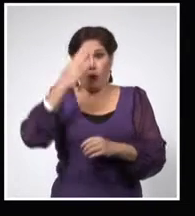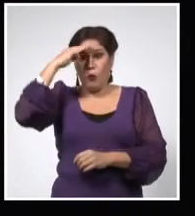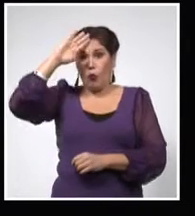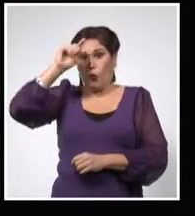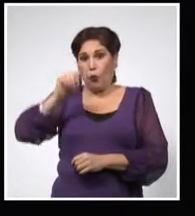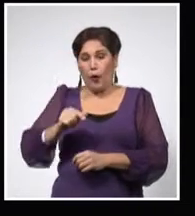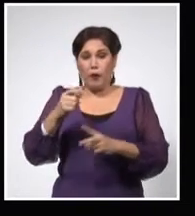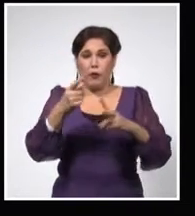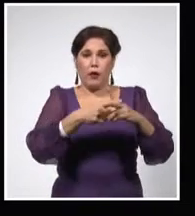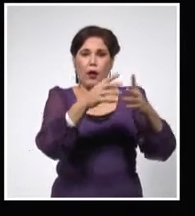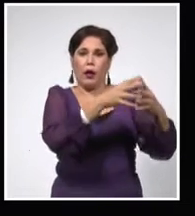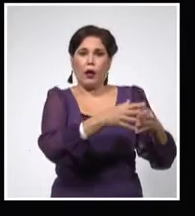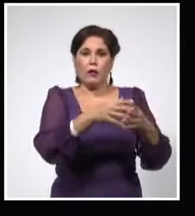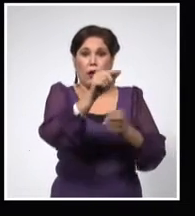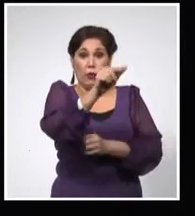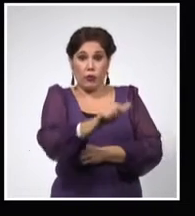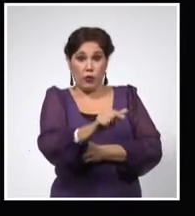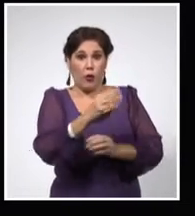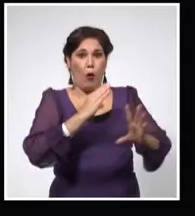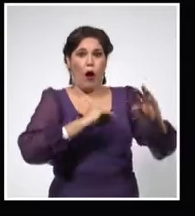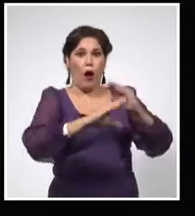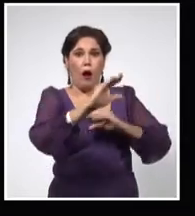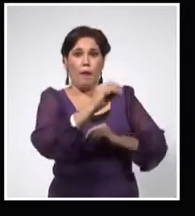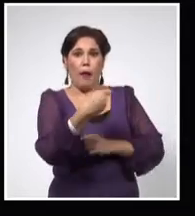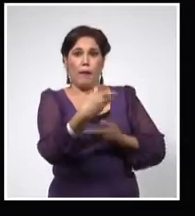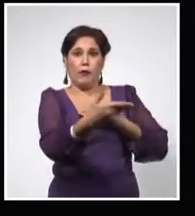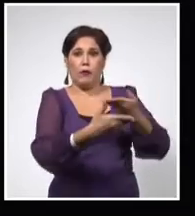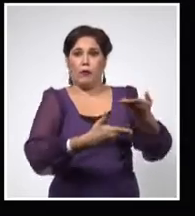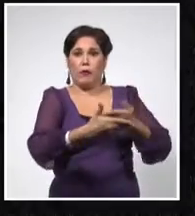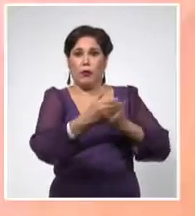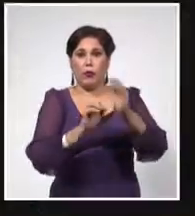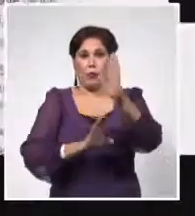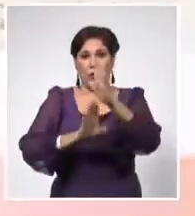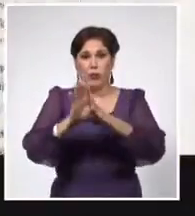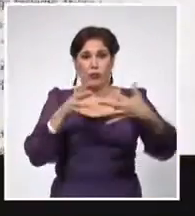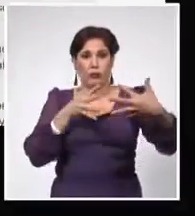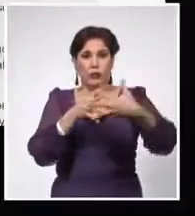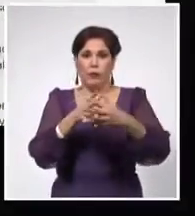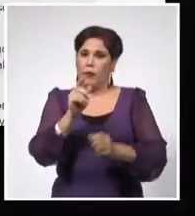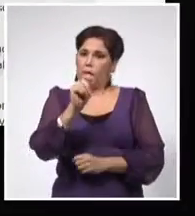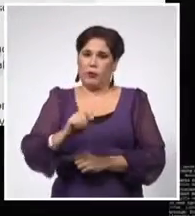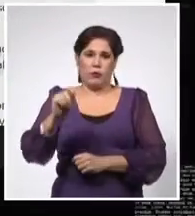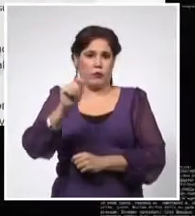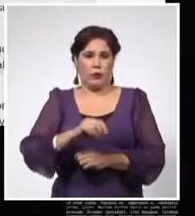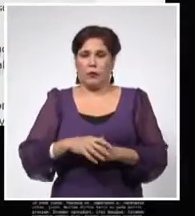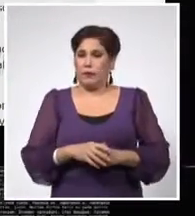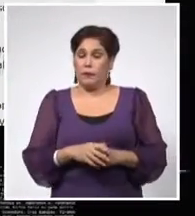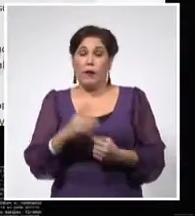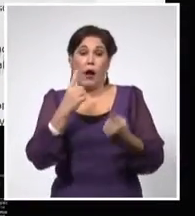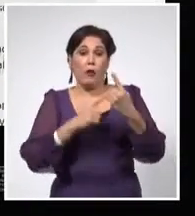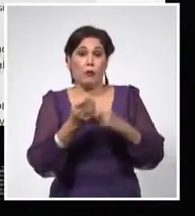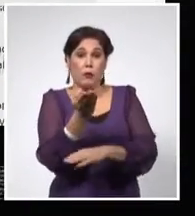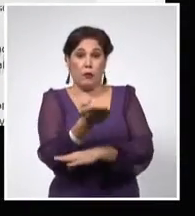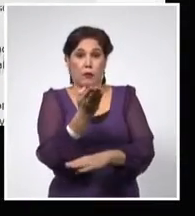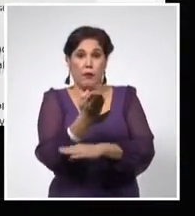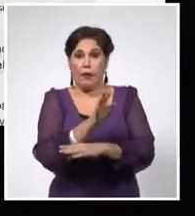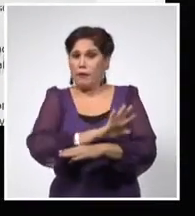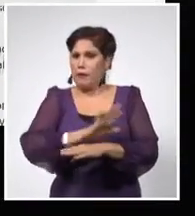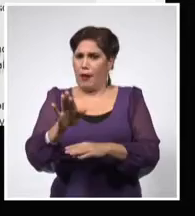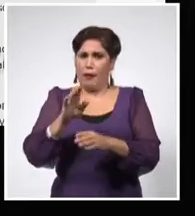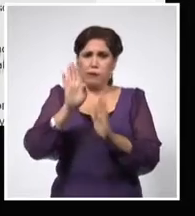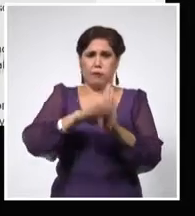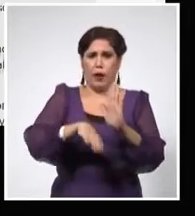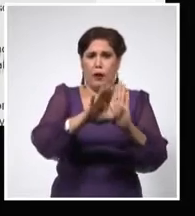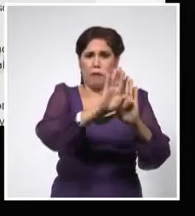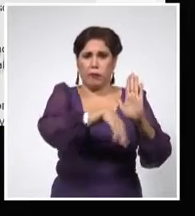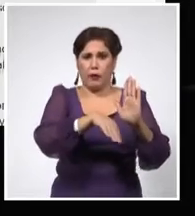estadounidenses podemos hablar con seriedad de un progreso en la relación bilateral. Algunas de estas demandas ya han sido desechadas.